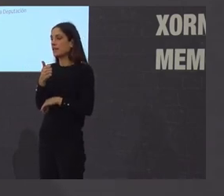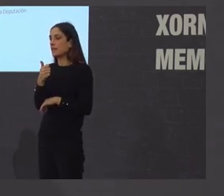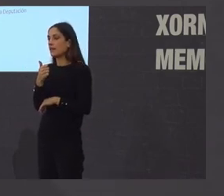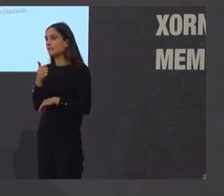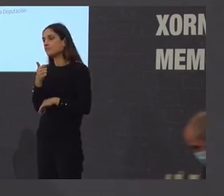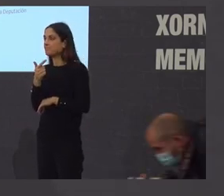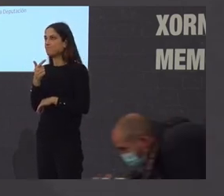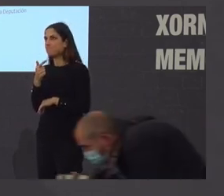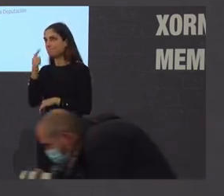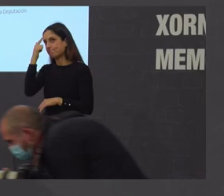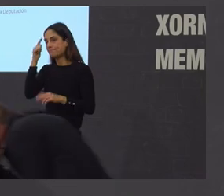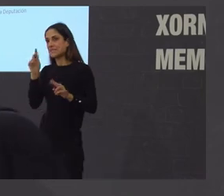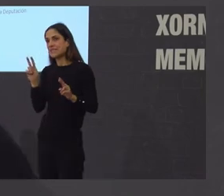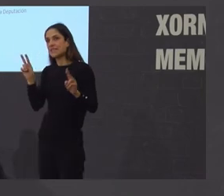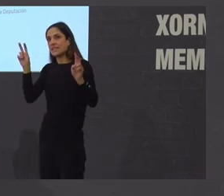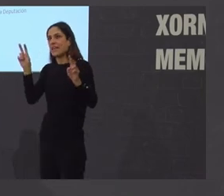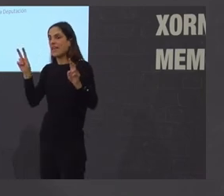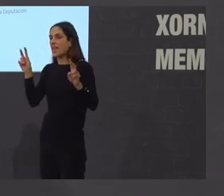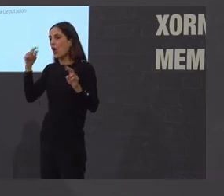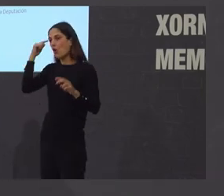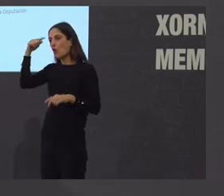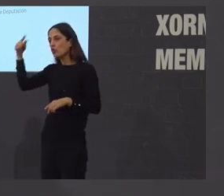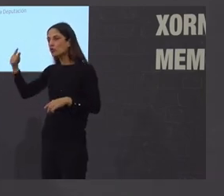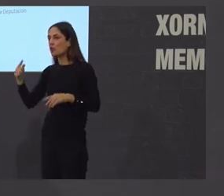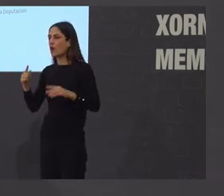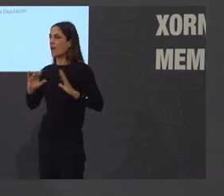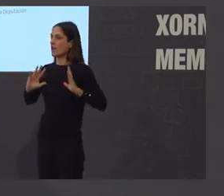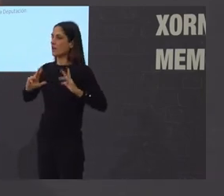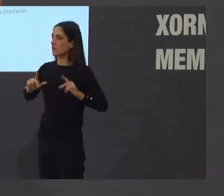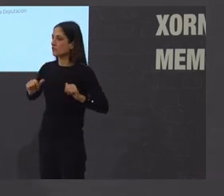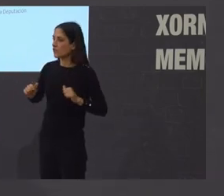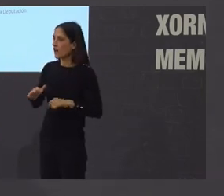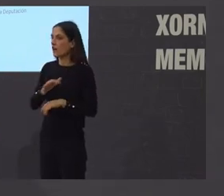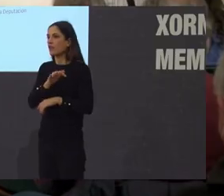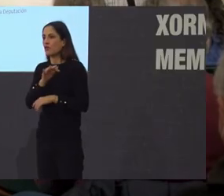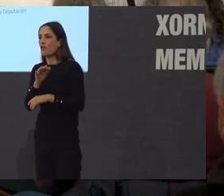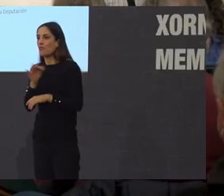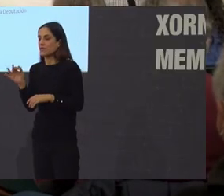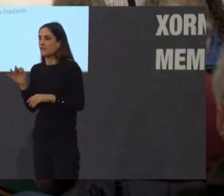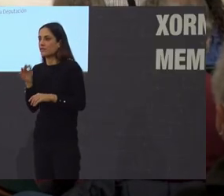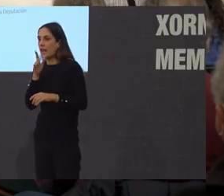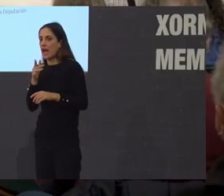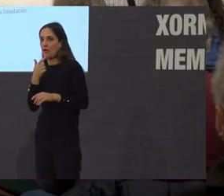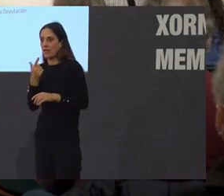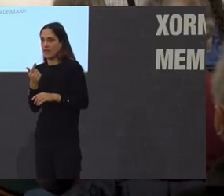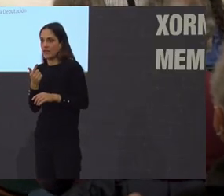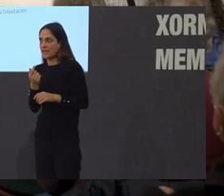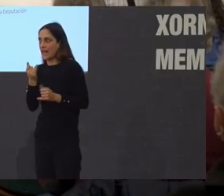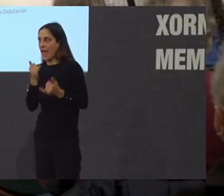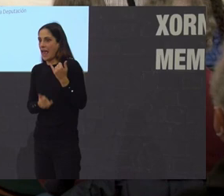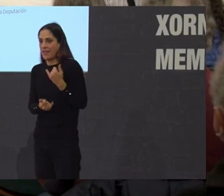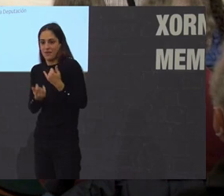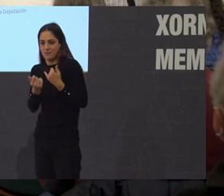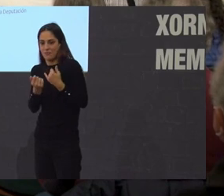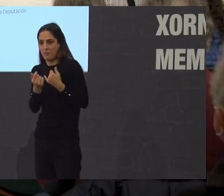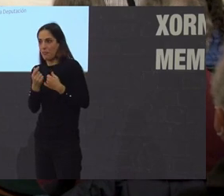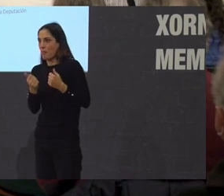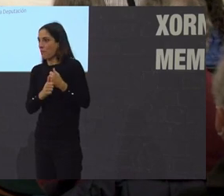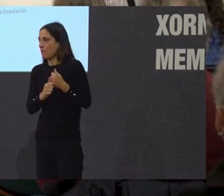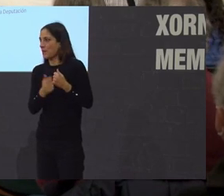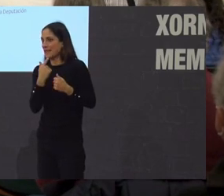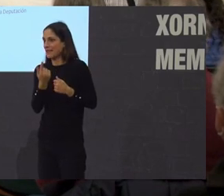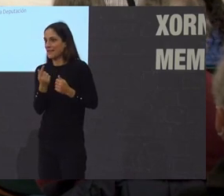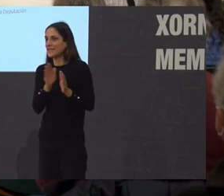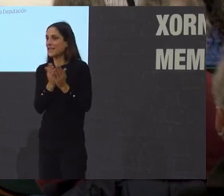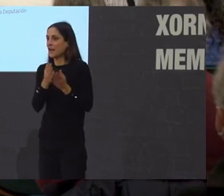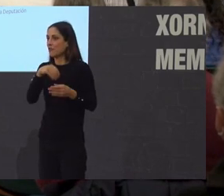nesa ideal da cultura do esforzo e da meritocracia que botas abaixo pero por terra, o sea, dinamitas directamente no teu libro,